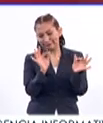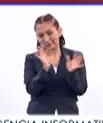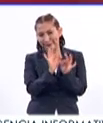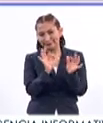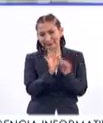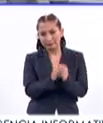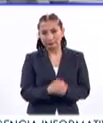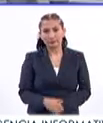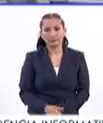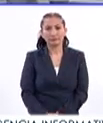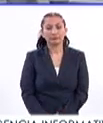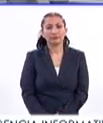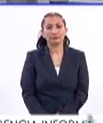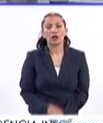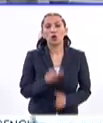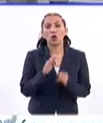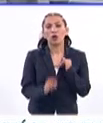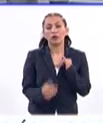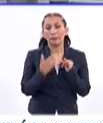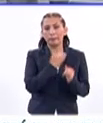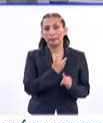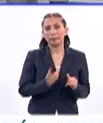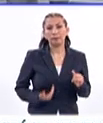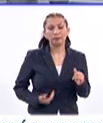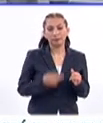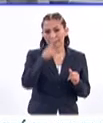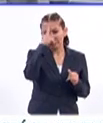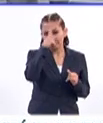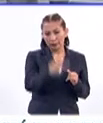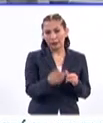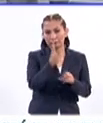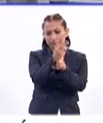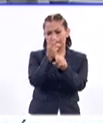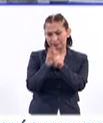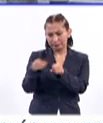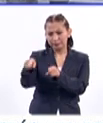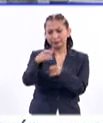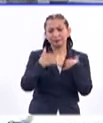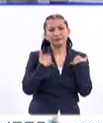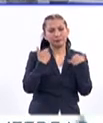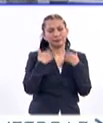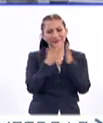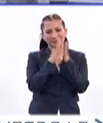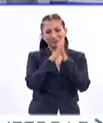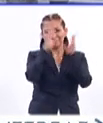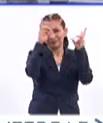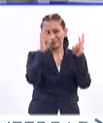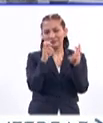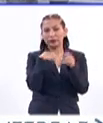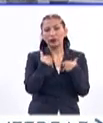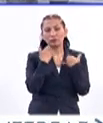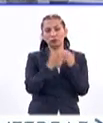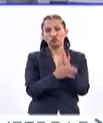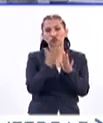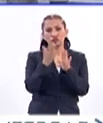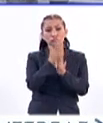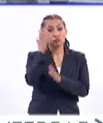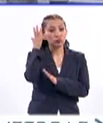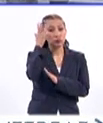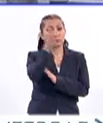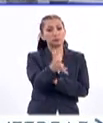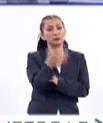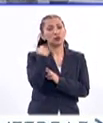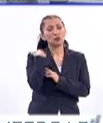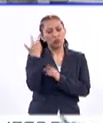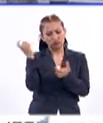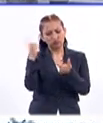tiene. Finalmente, el presidente de la República invitó a los jóvenes que participan en el programa Jóvenes Construyendo el Futuro